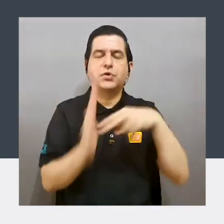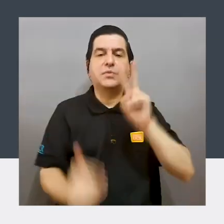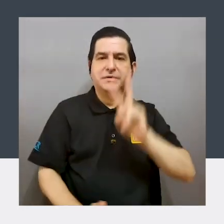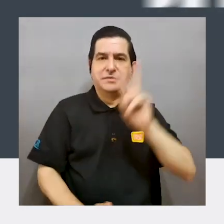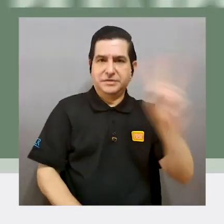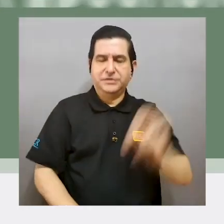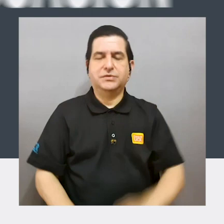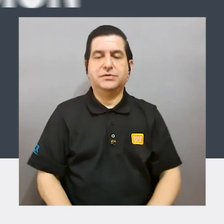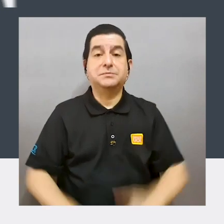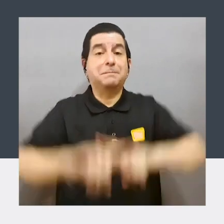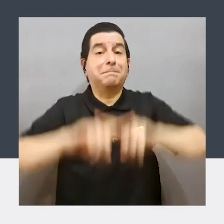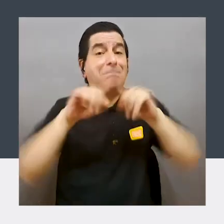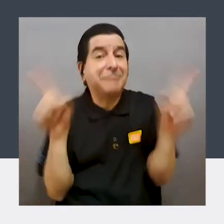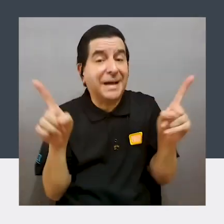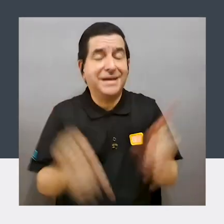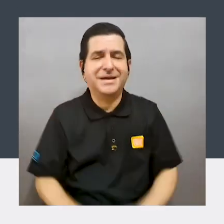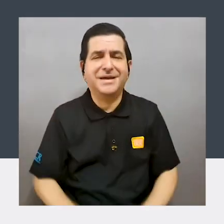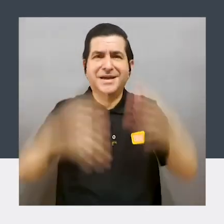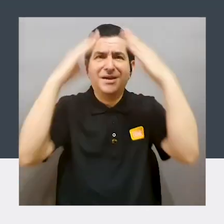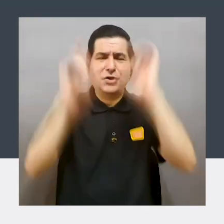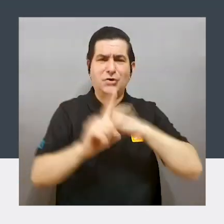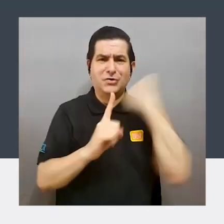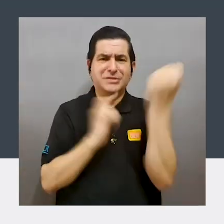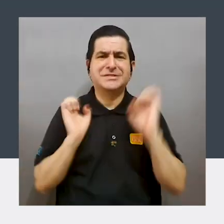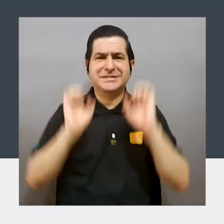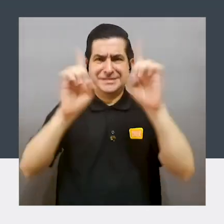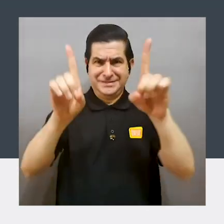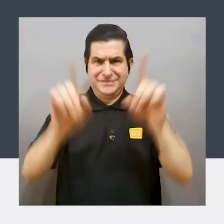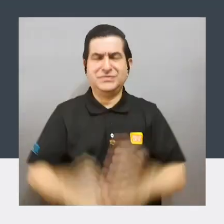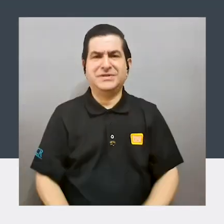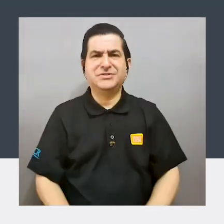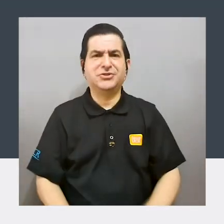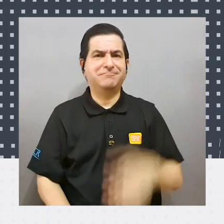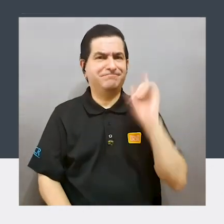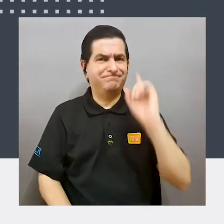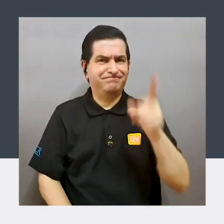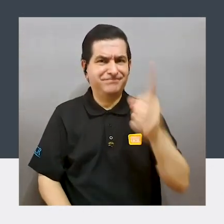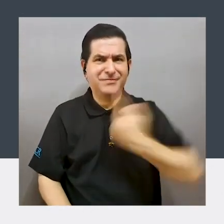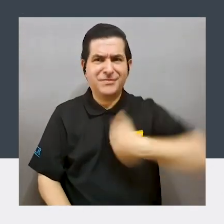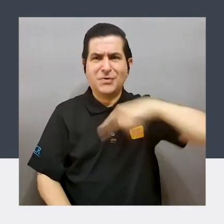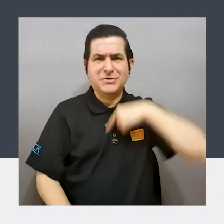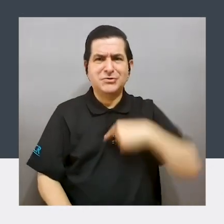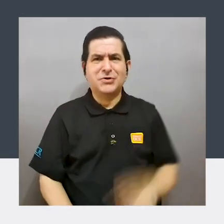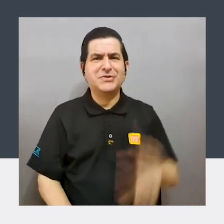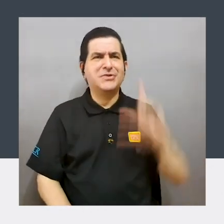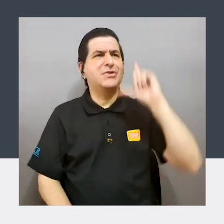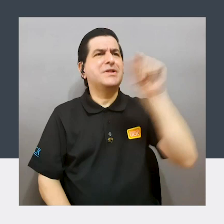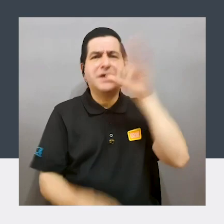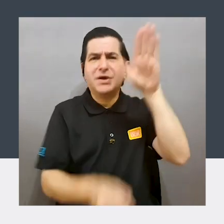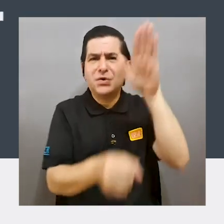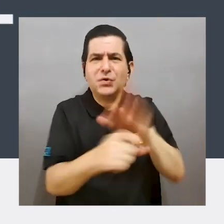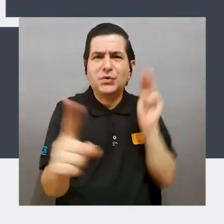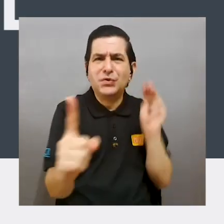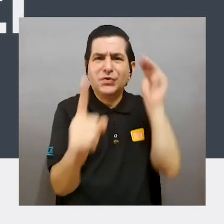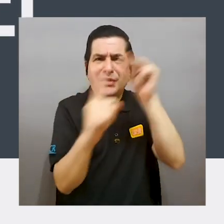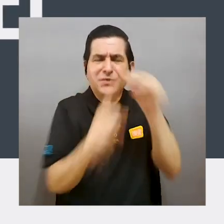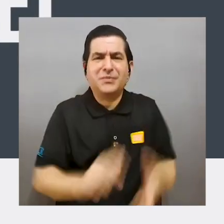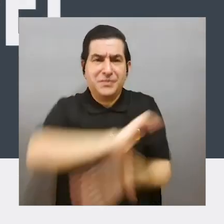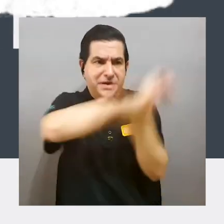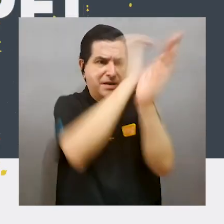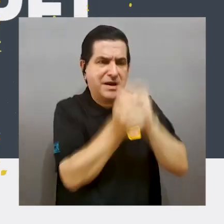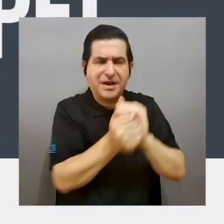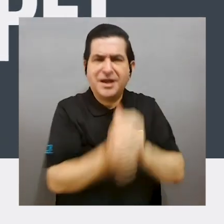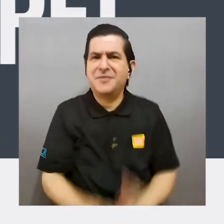el 2022. No obstante, el informe del Estado de la Educación advierte que estamos lejos de conseguir esta meta, por lo que